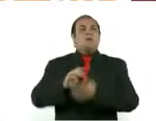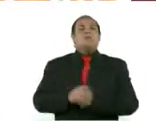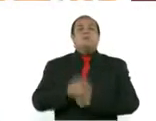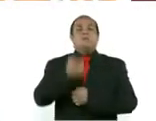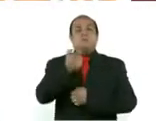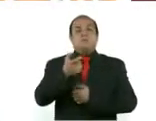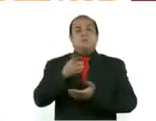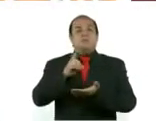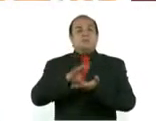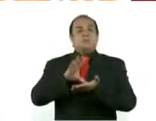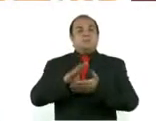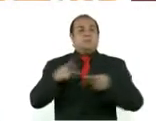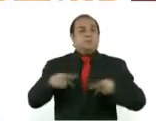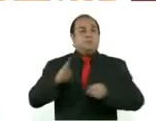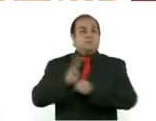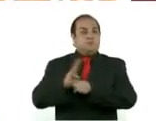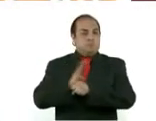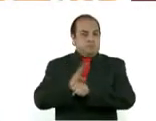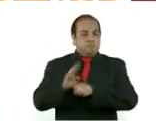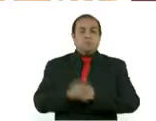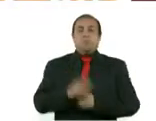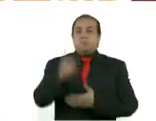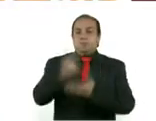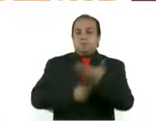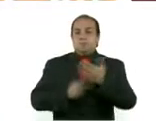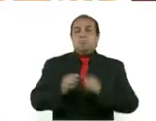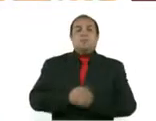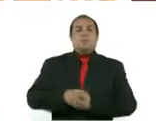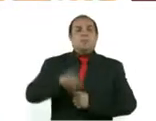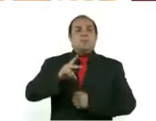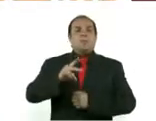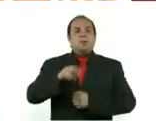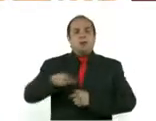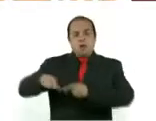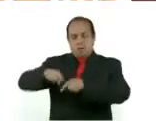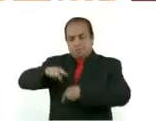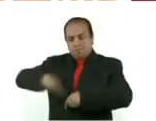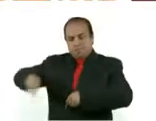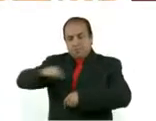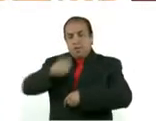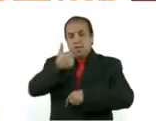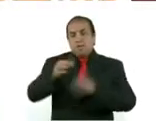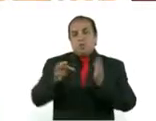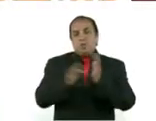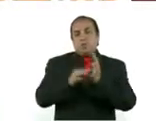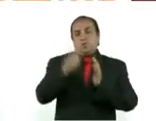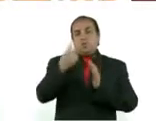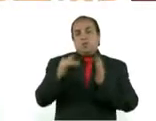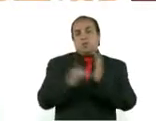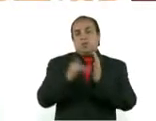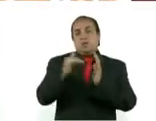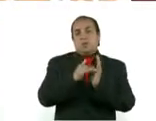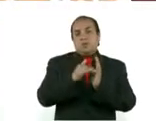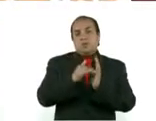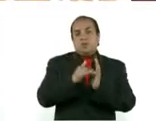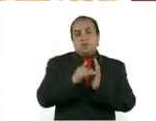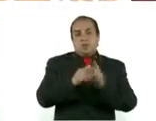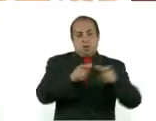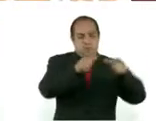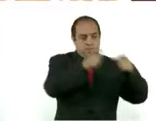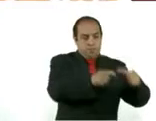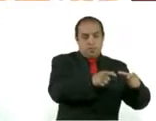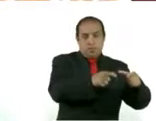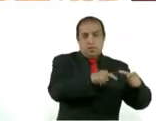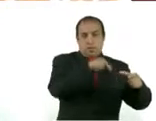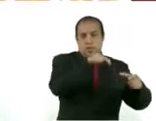con discapacidad, pero de este universo de 6.2 millones, una parte está en la pensión